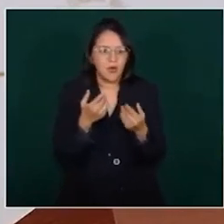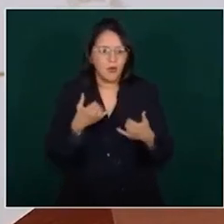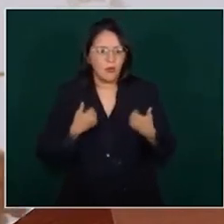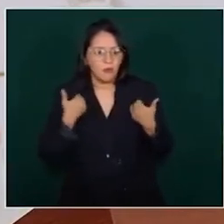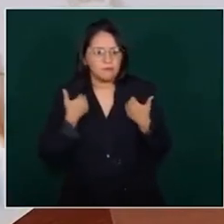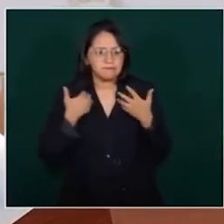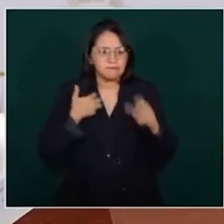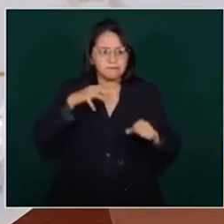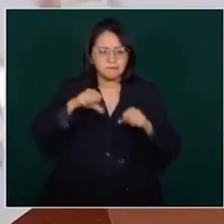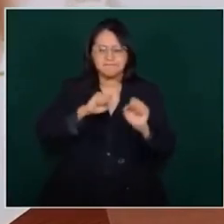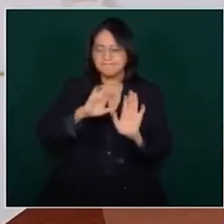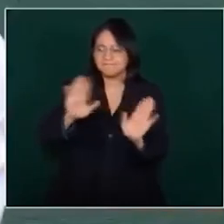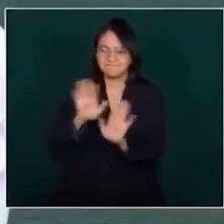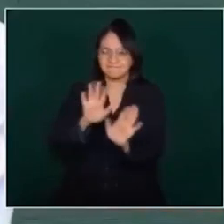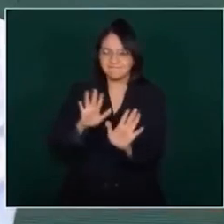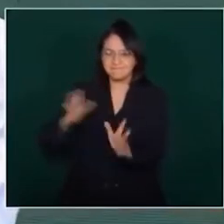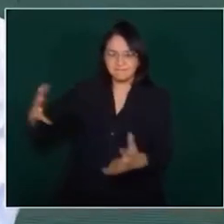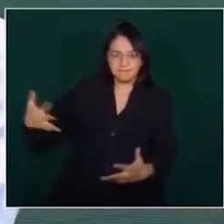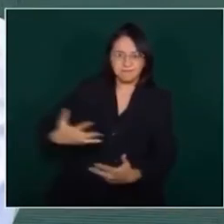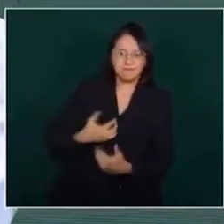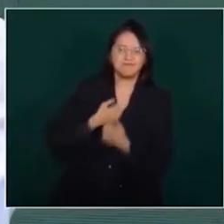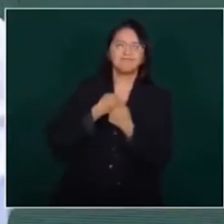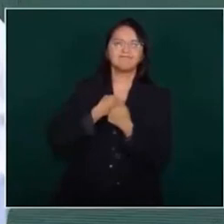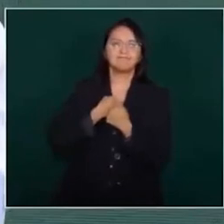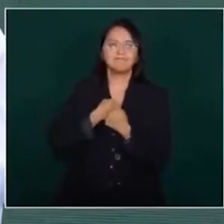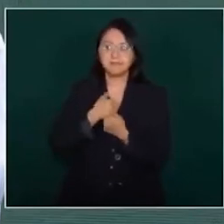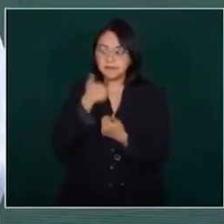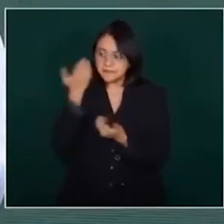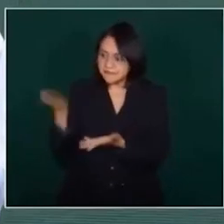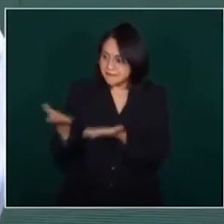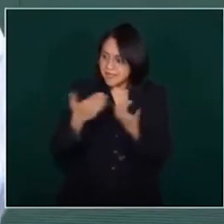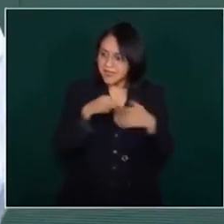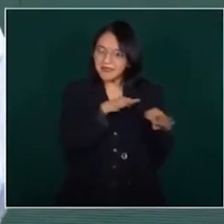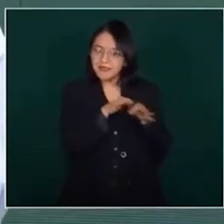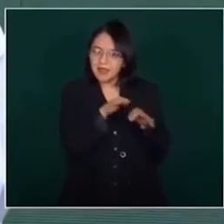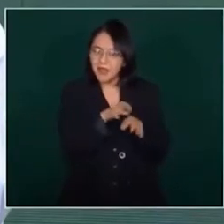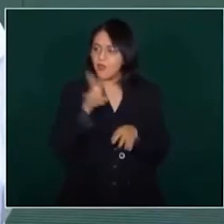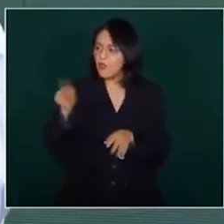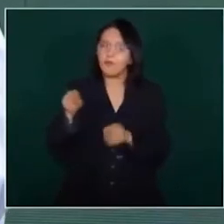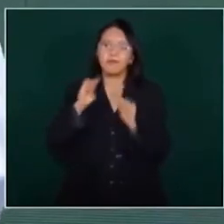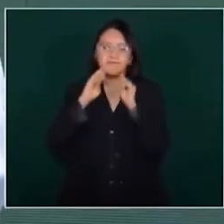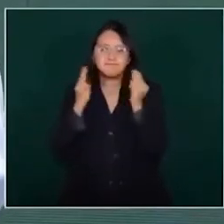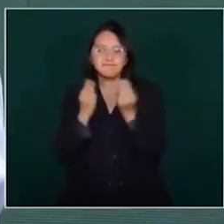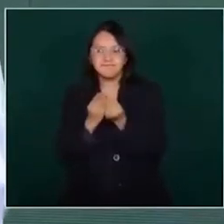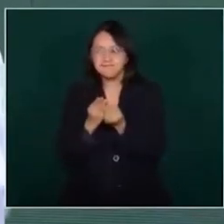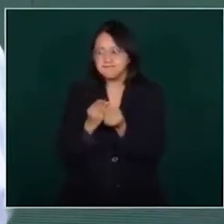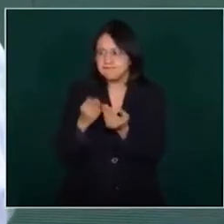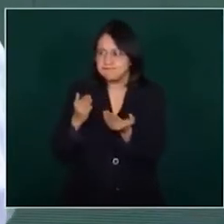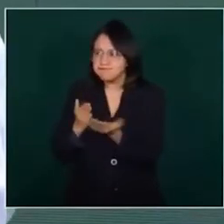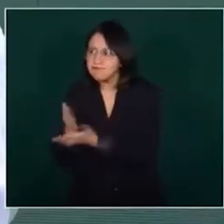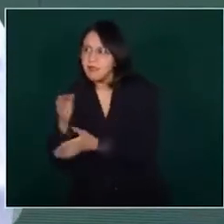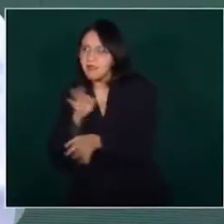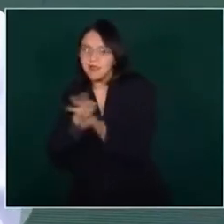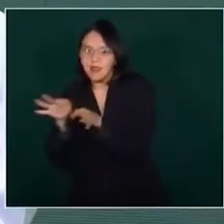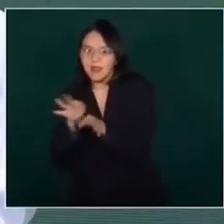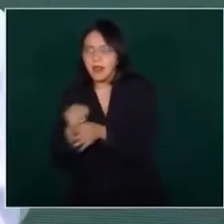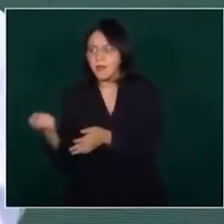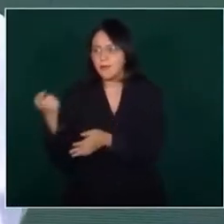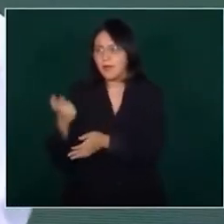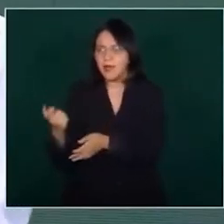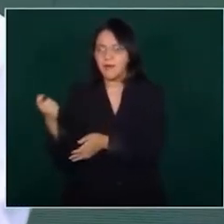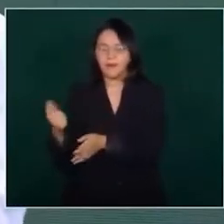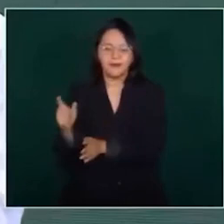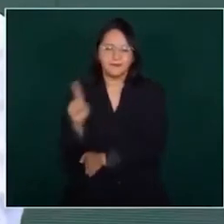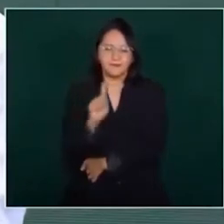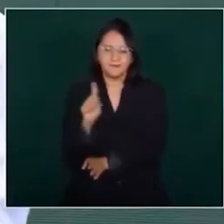que ya nadie quiera trabajar de halcón, porque se van a pagar para estar informando,